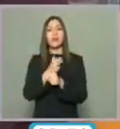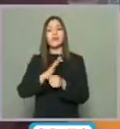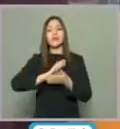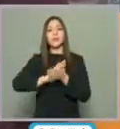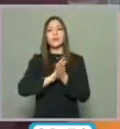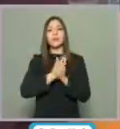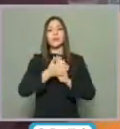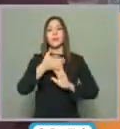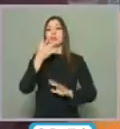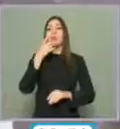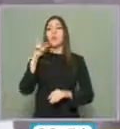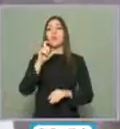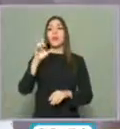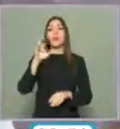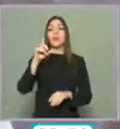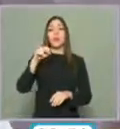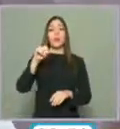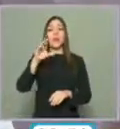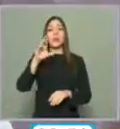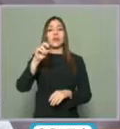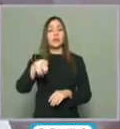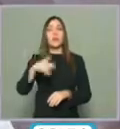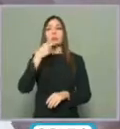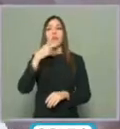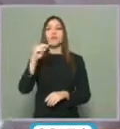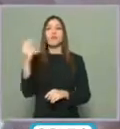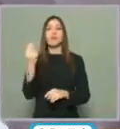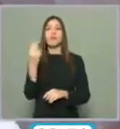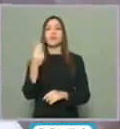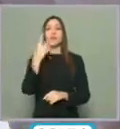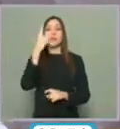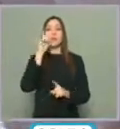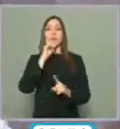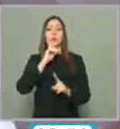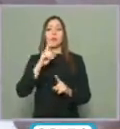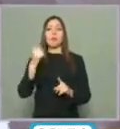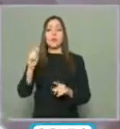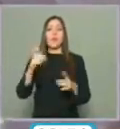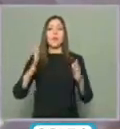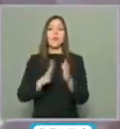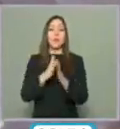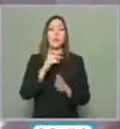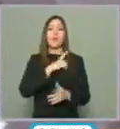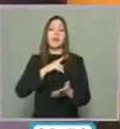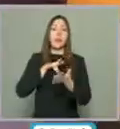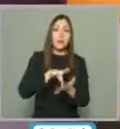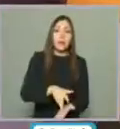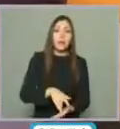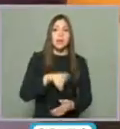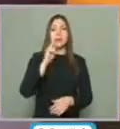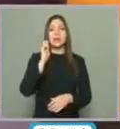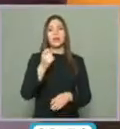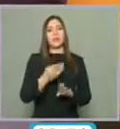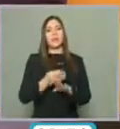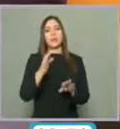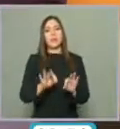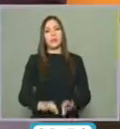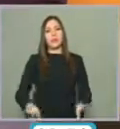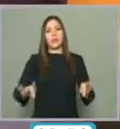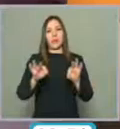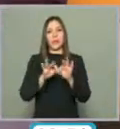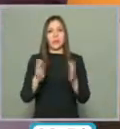el hombre no es necesario. Y Claro, entonces ya. el que participemos y estemos y nos hagamos presente es